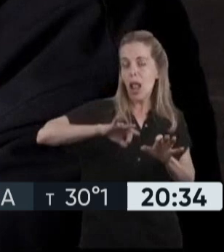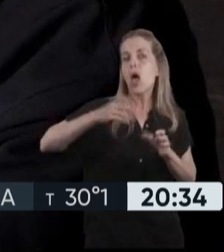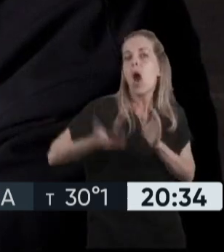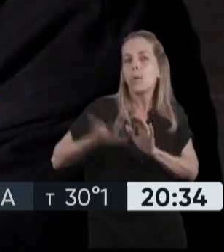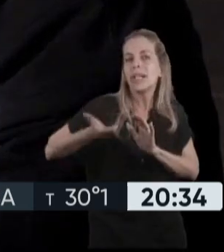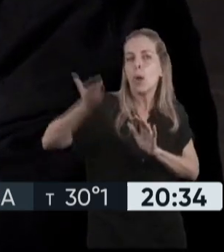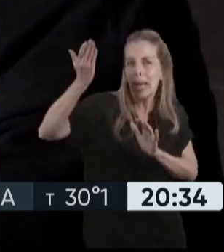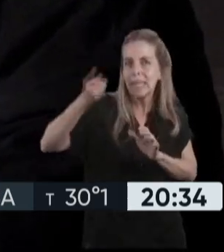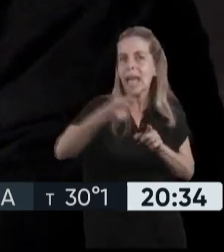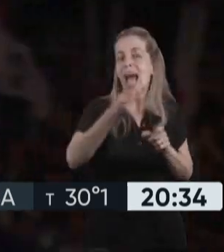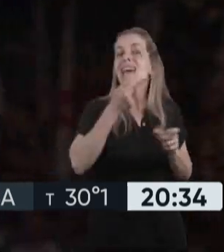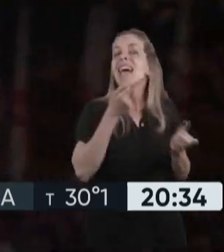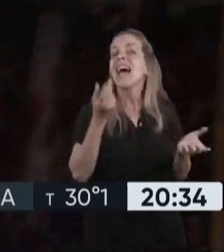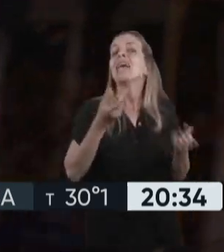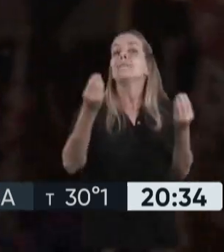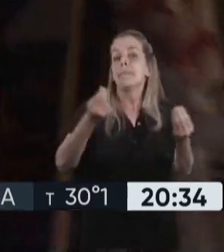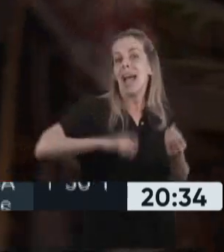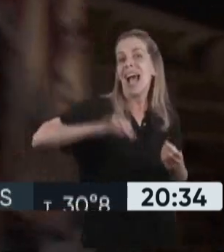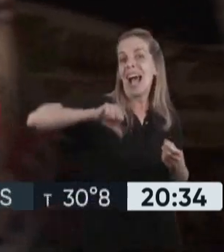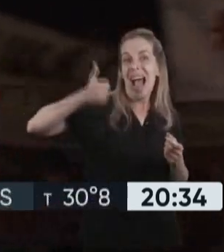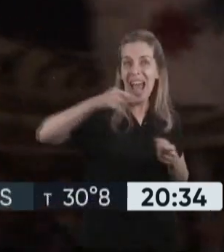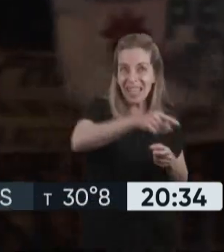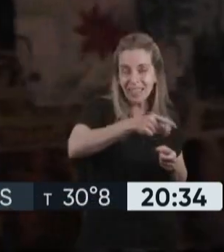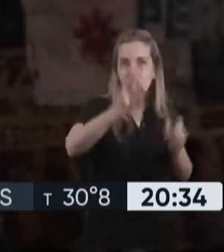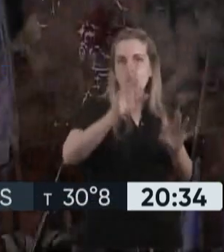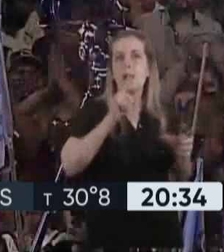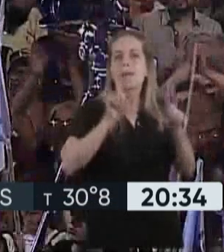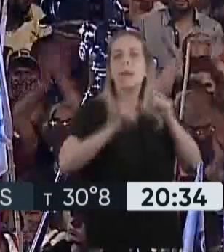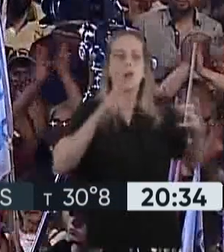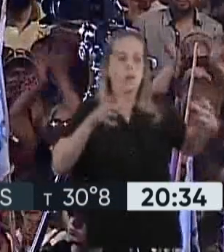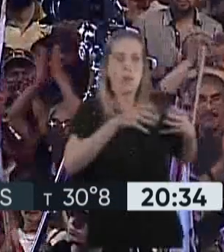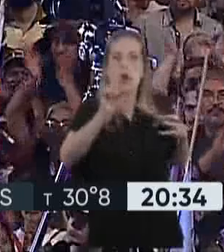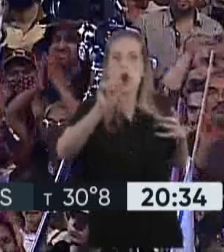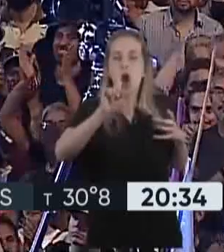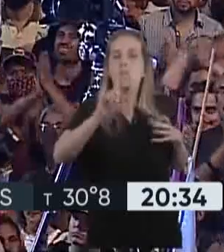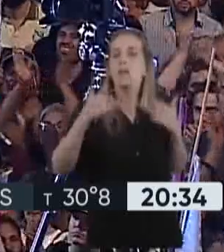y las ganancias no queden en el bolsillo de unos pocos.